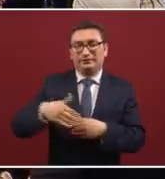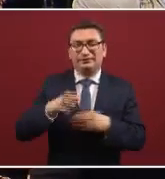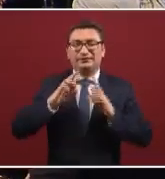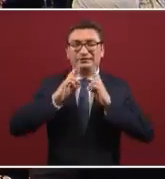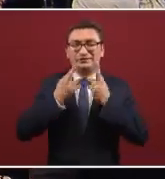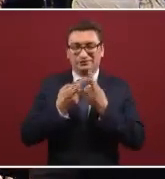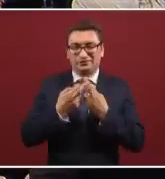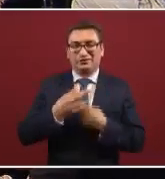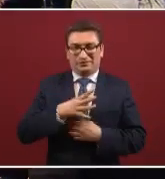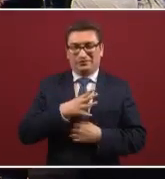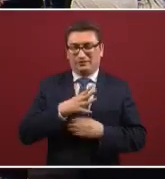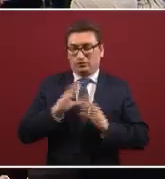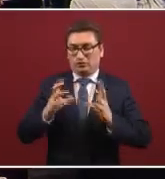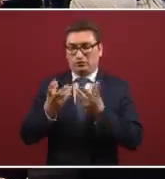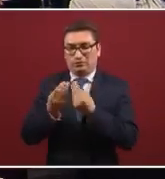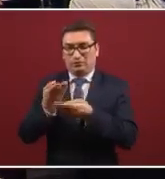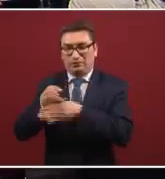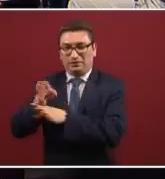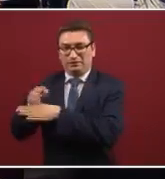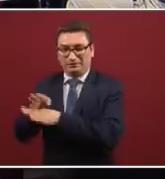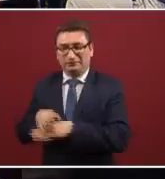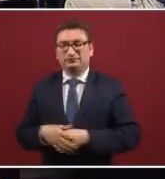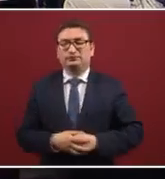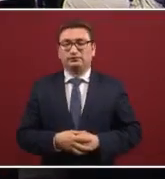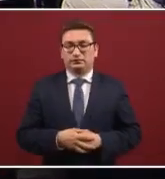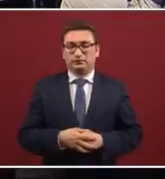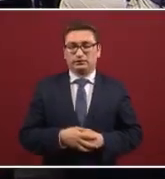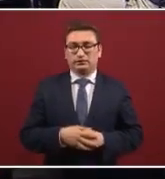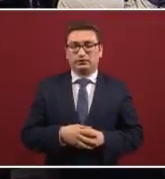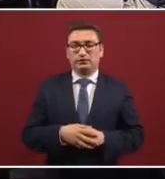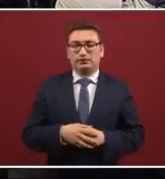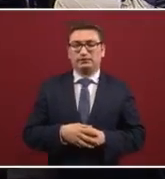sí, fuera del edificio.